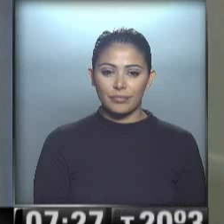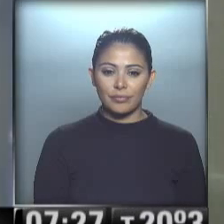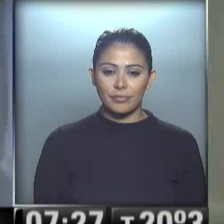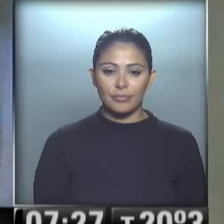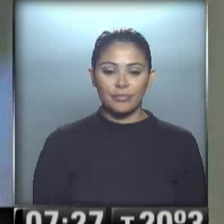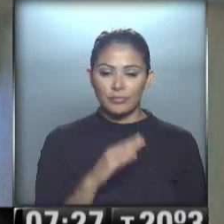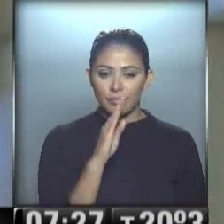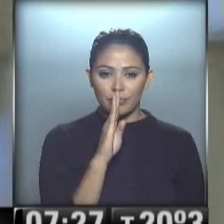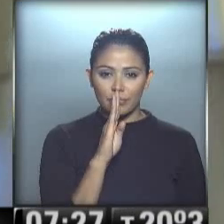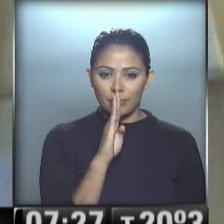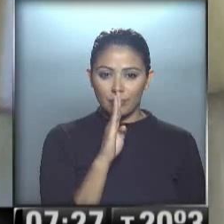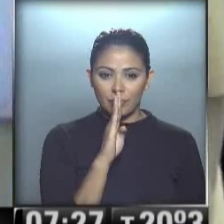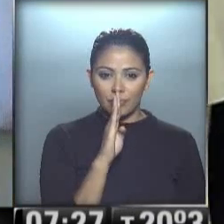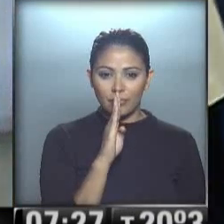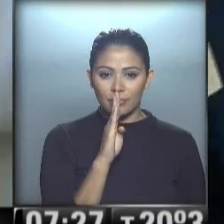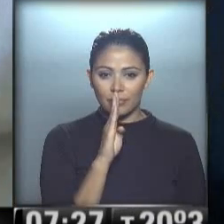Francisco